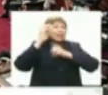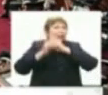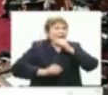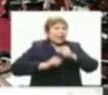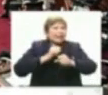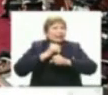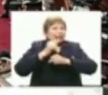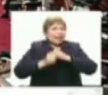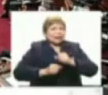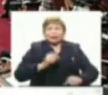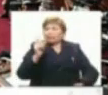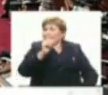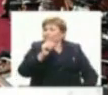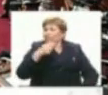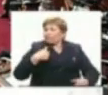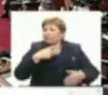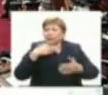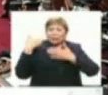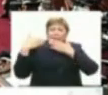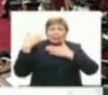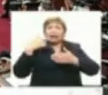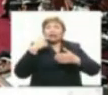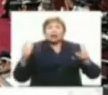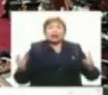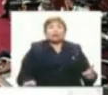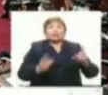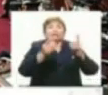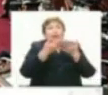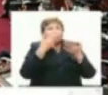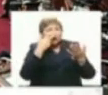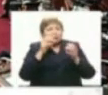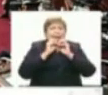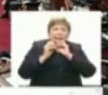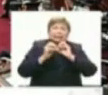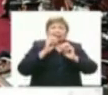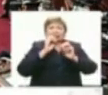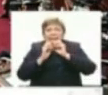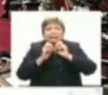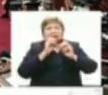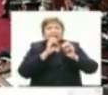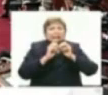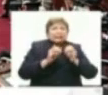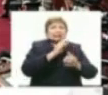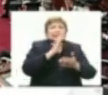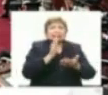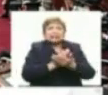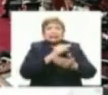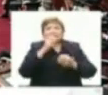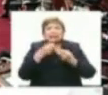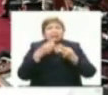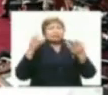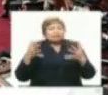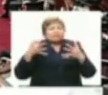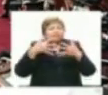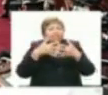4 milenios y medio, nuestros antepasados encontraron maneras de resolver los problemas y de convivir en